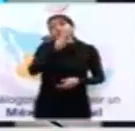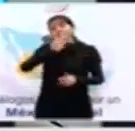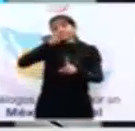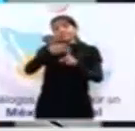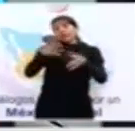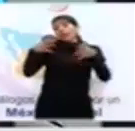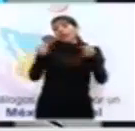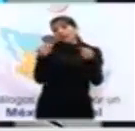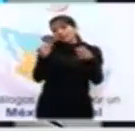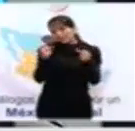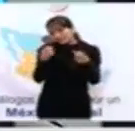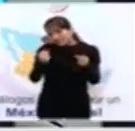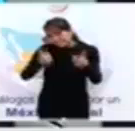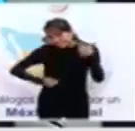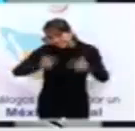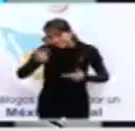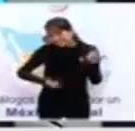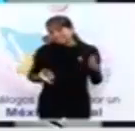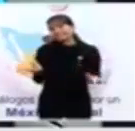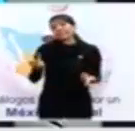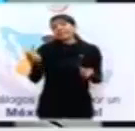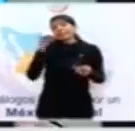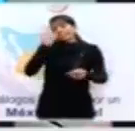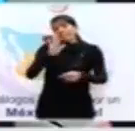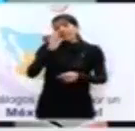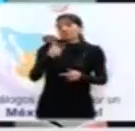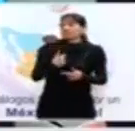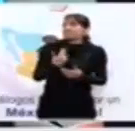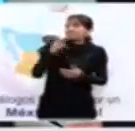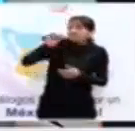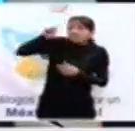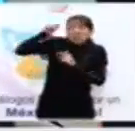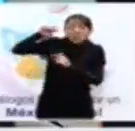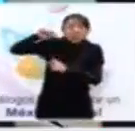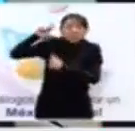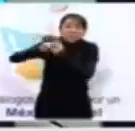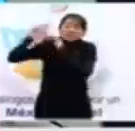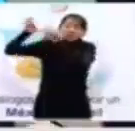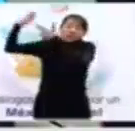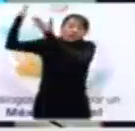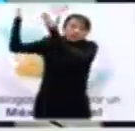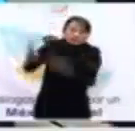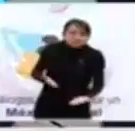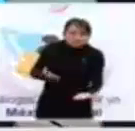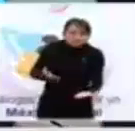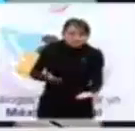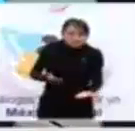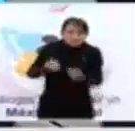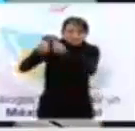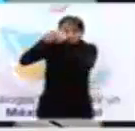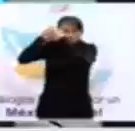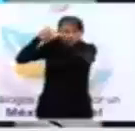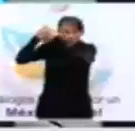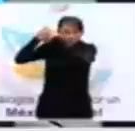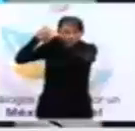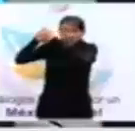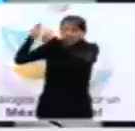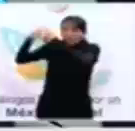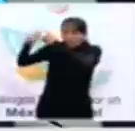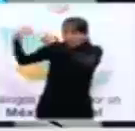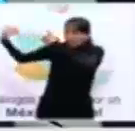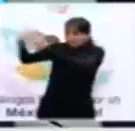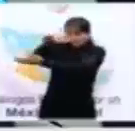permanentemente dependientes del extranjero. Ahora en carne somos competitivos, pero nos abren la frontera, derrumban los precios, se cae la